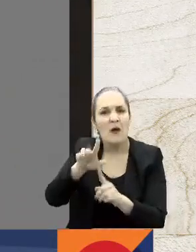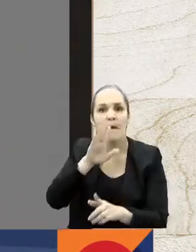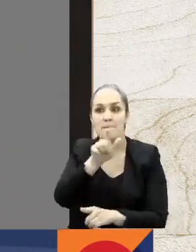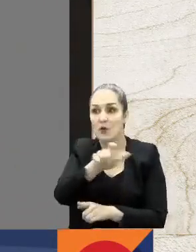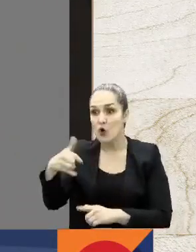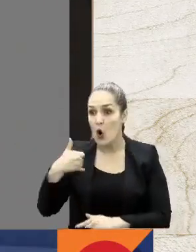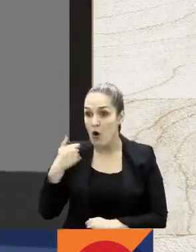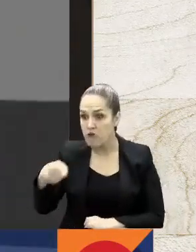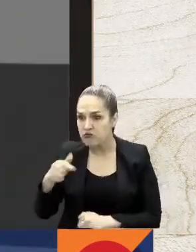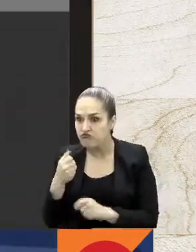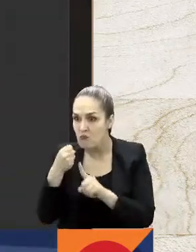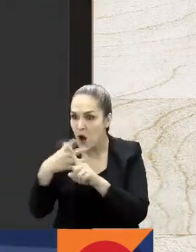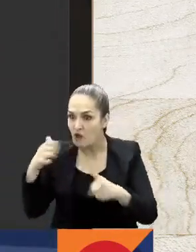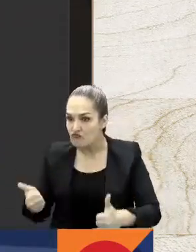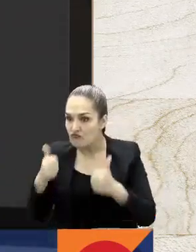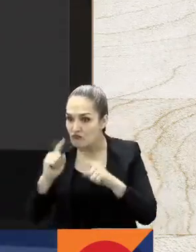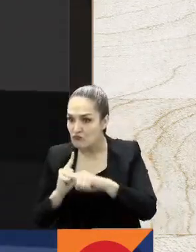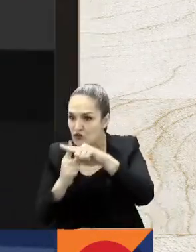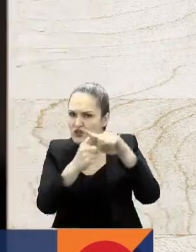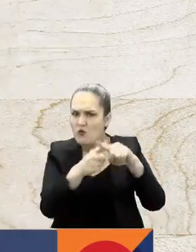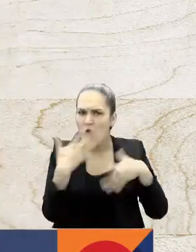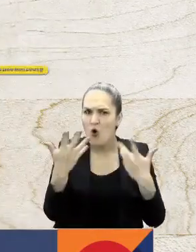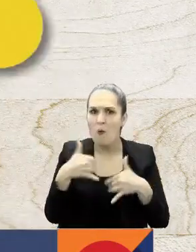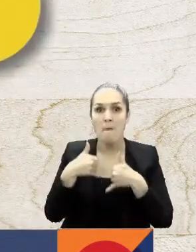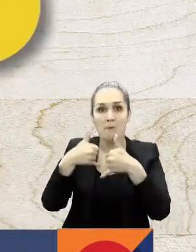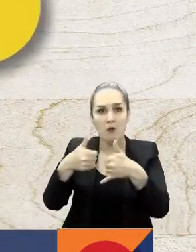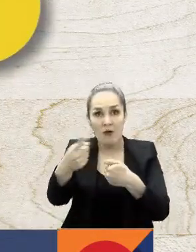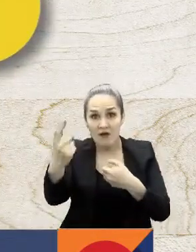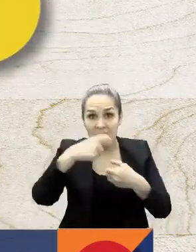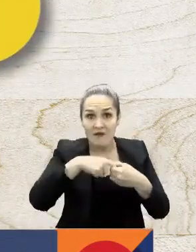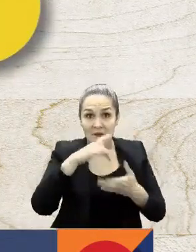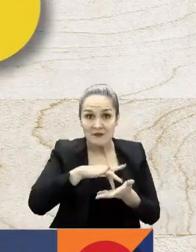entornos. En minutos les contamos cómo pueden participar.